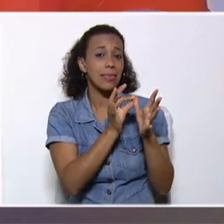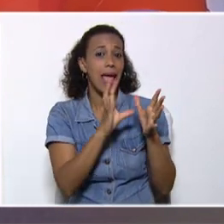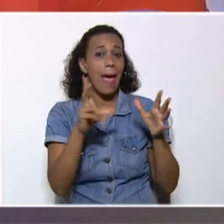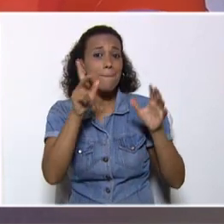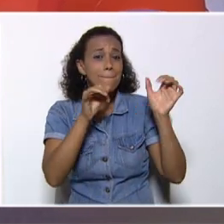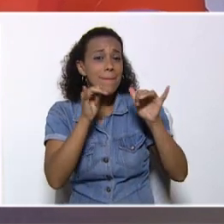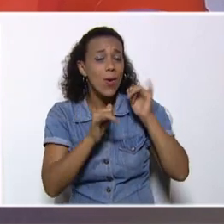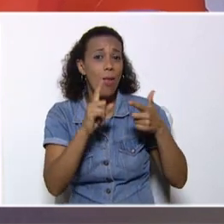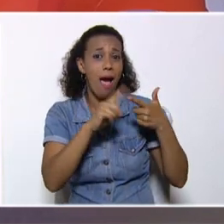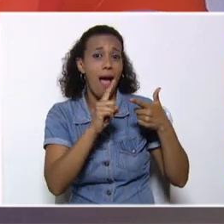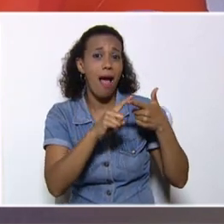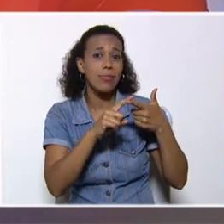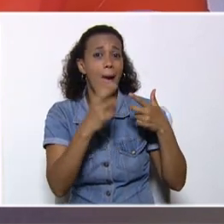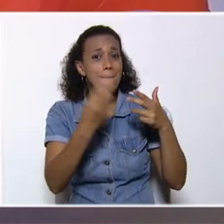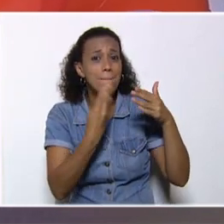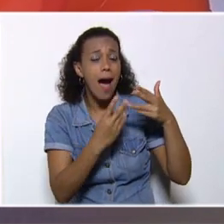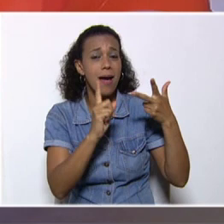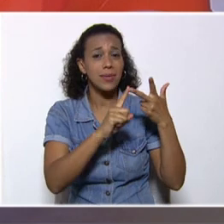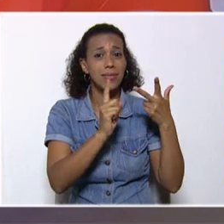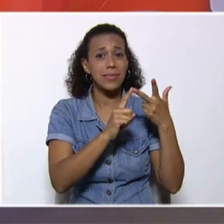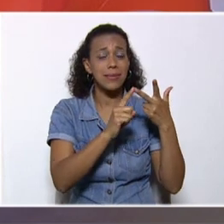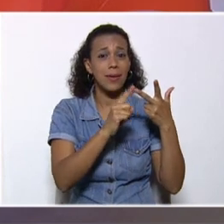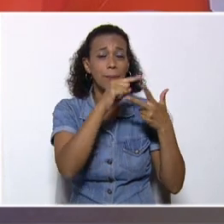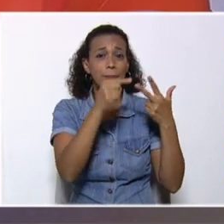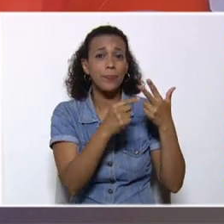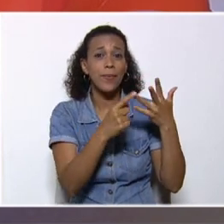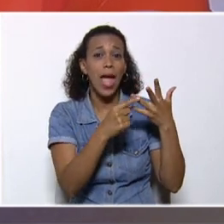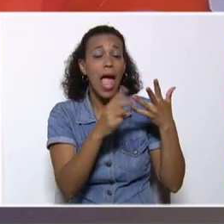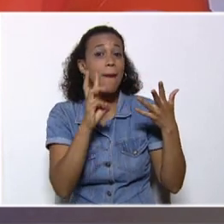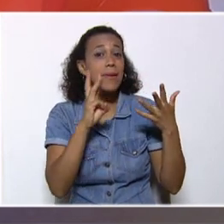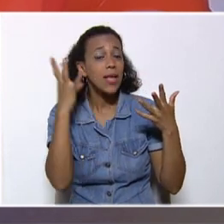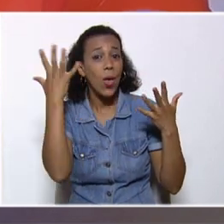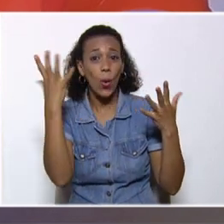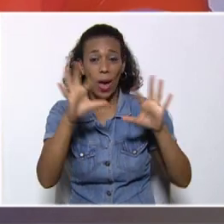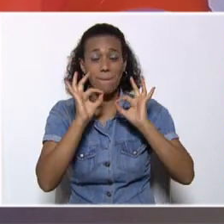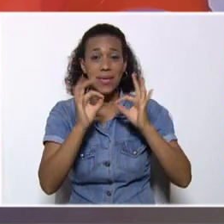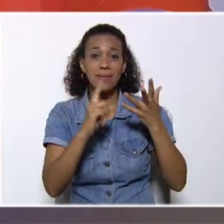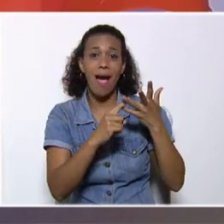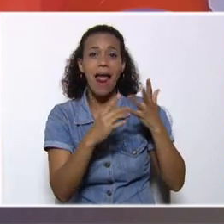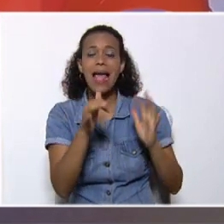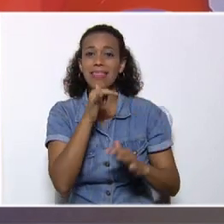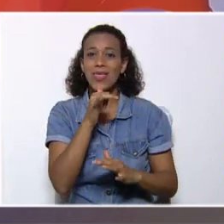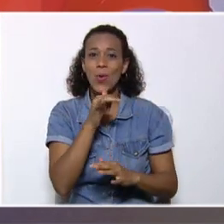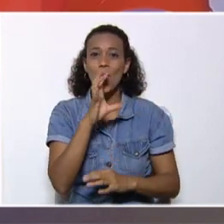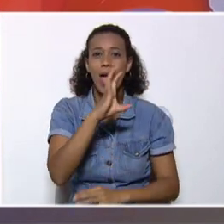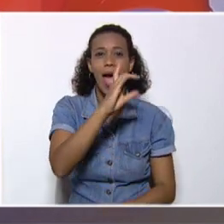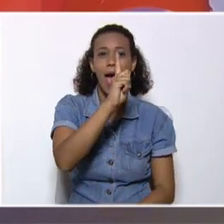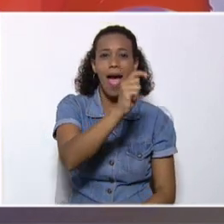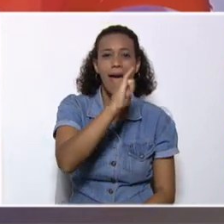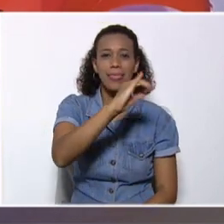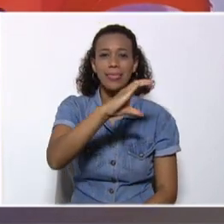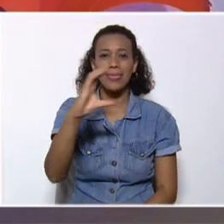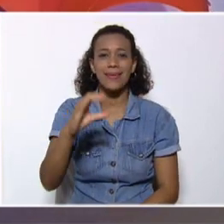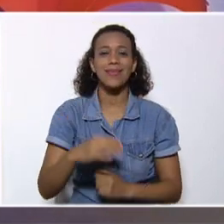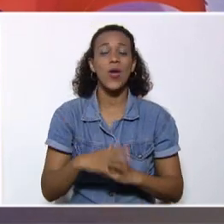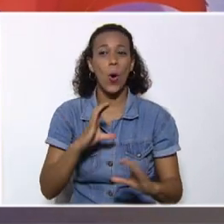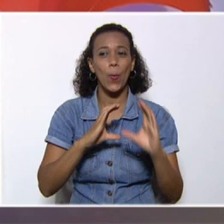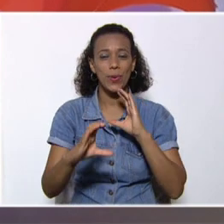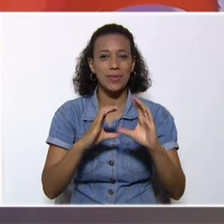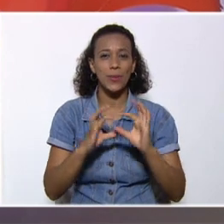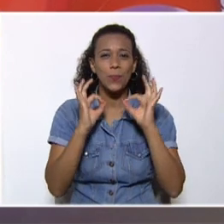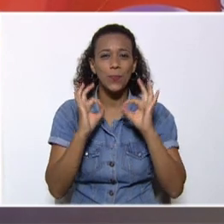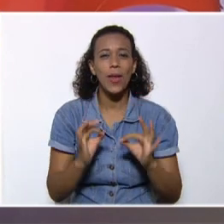Rojas, Inés Tapia, Miriam Márquez, Whitney Testa y las tecnologías de información y